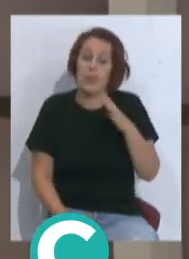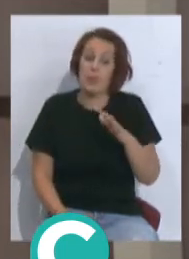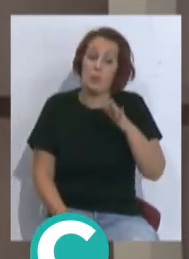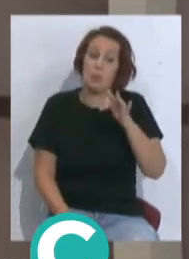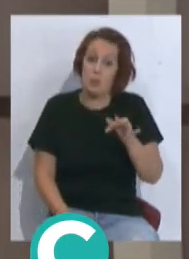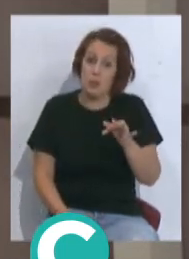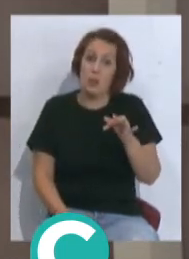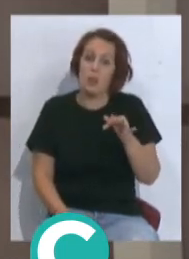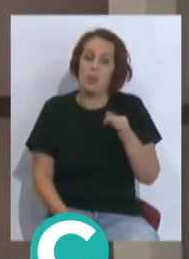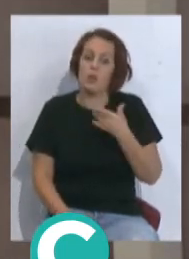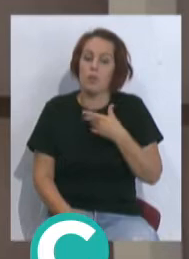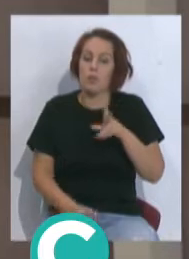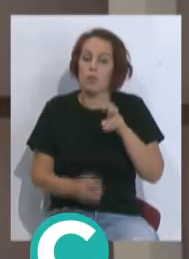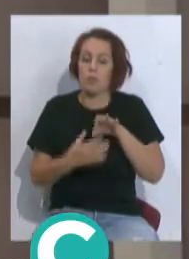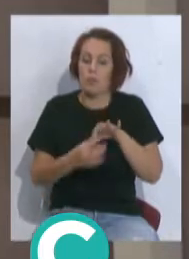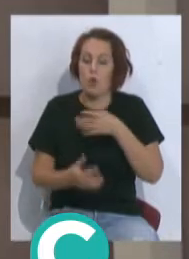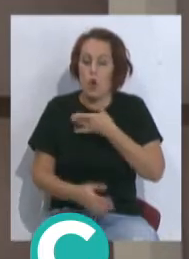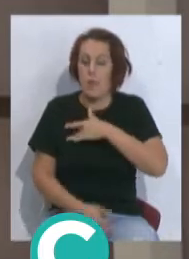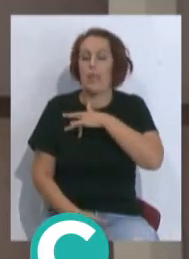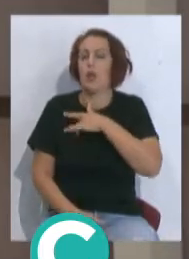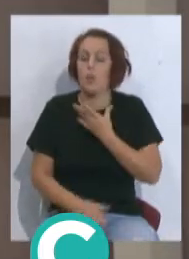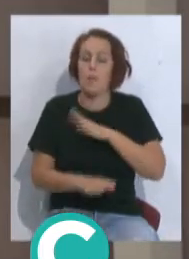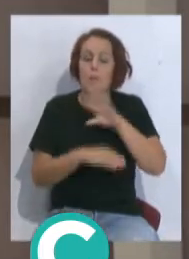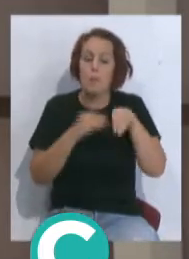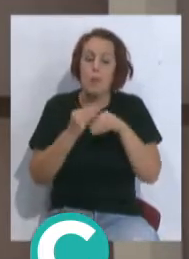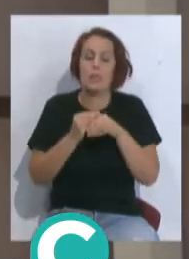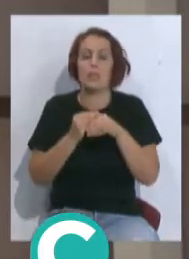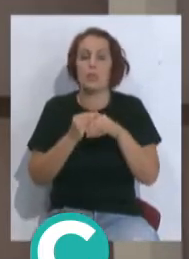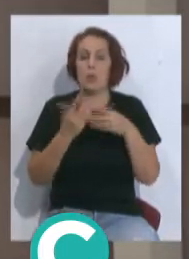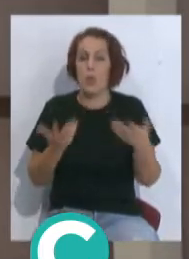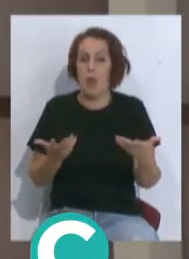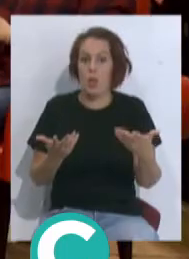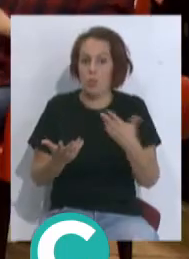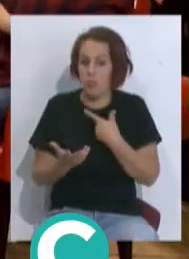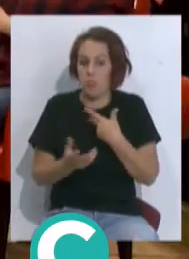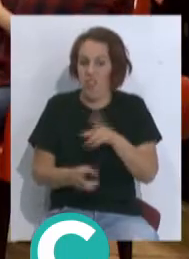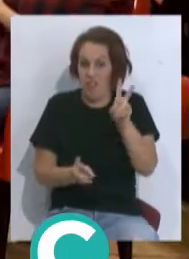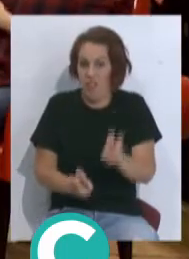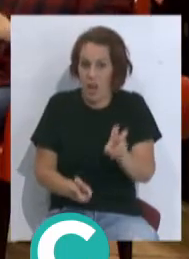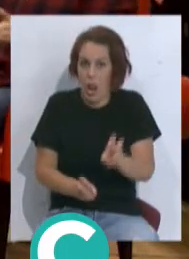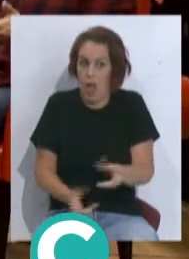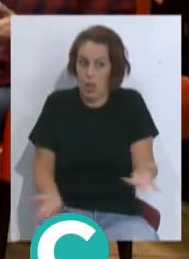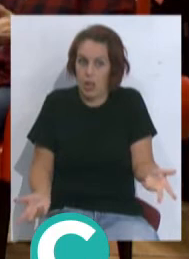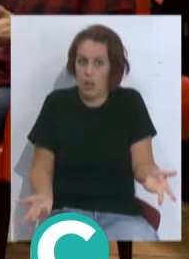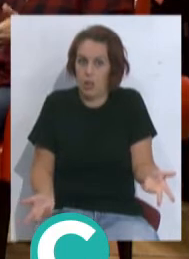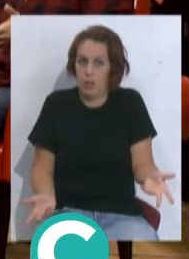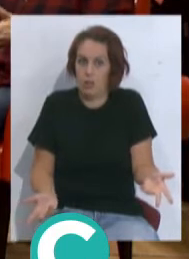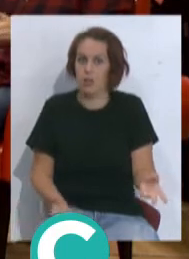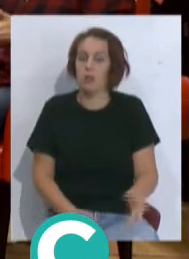el componente romántico, le añado ese otro componente que absolutamente legítimo por supuesto, claro. Y que